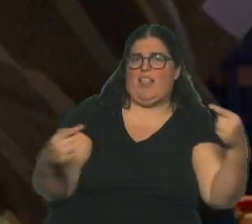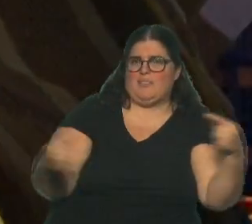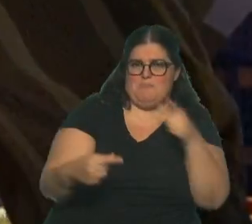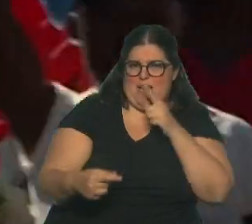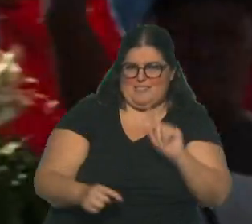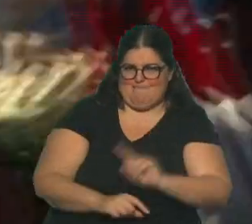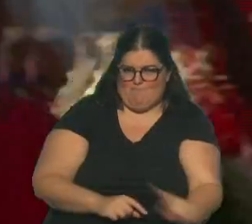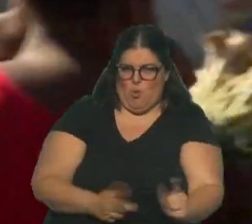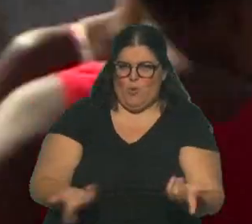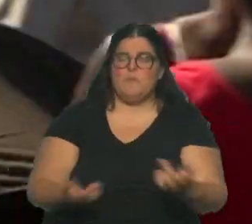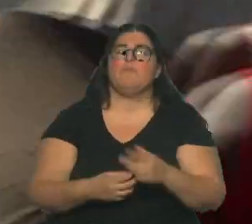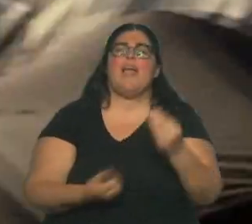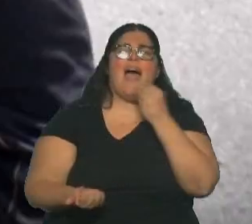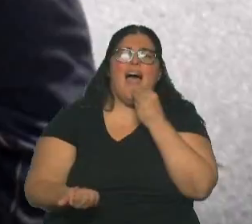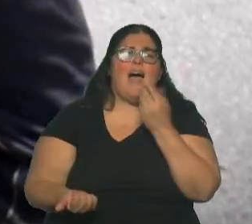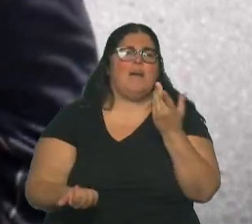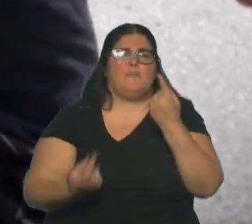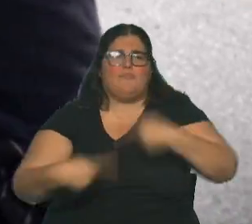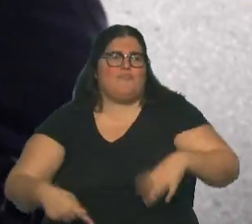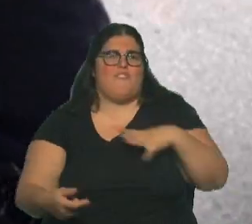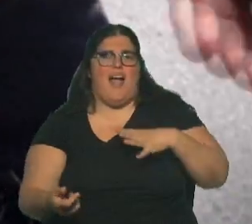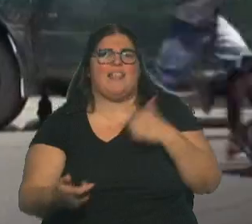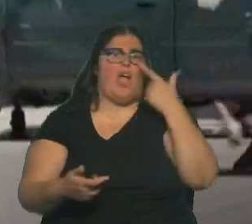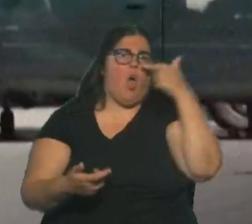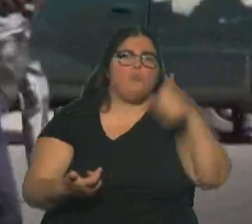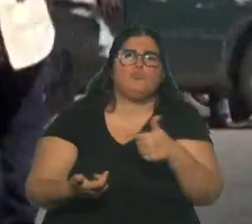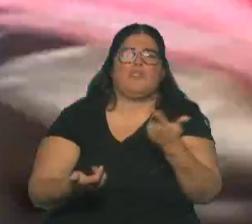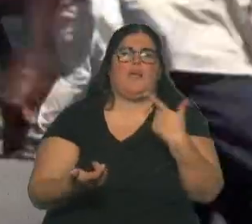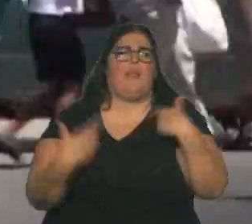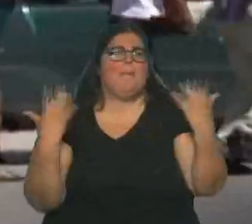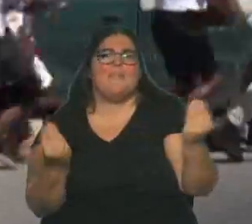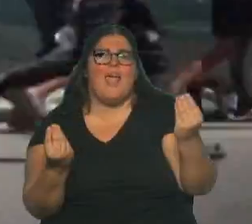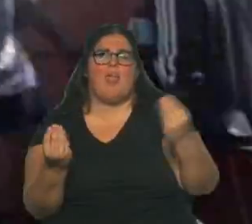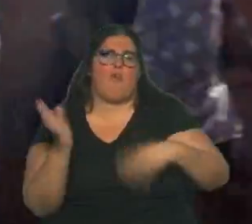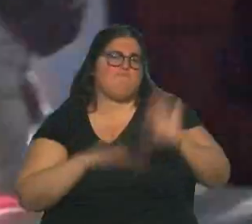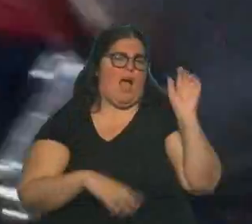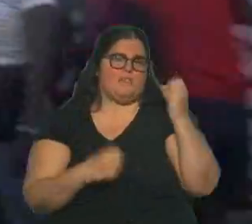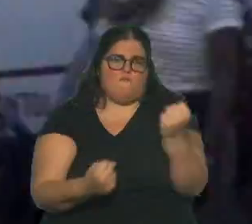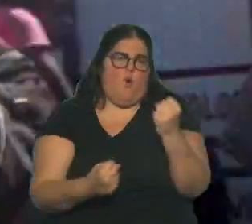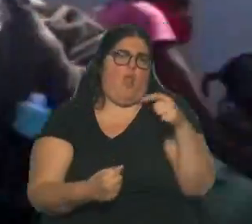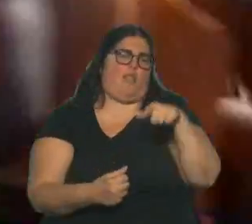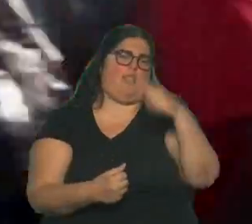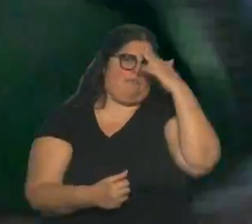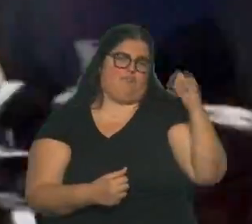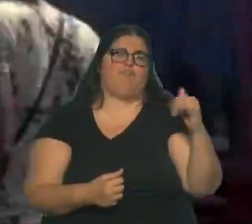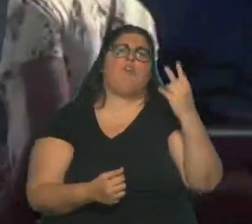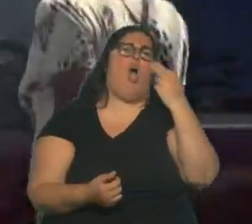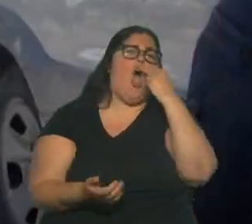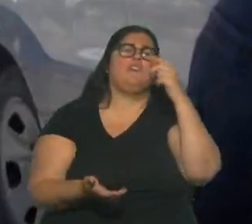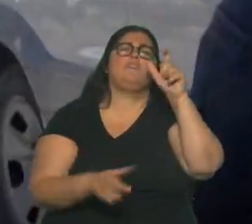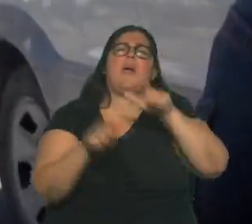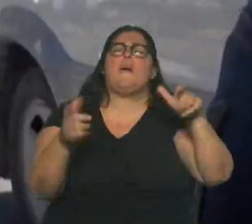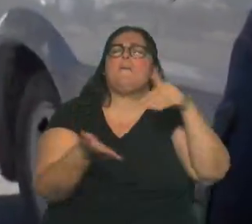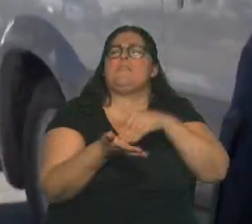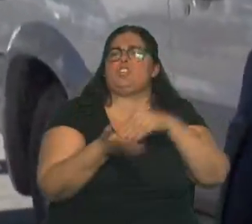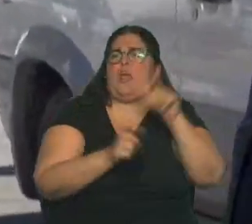Mientras el hambre, la falta de alimentos, combustibles y el terror se imponen nuevamente a los más de 11 millones de haitianos que